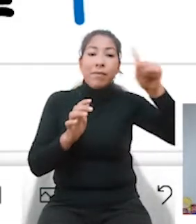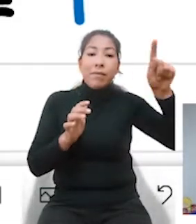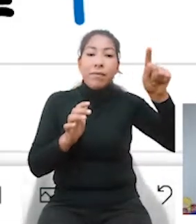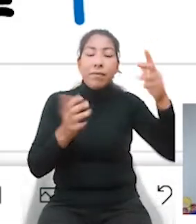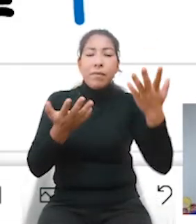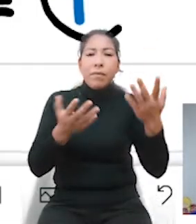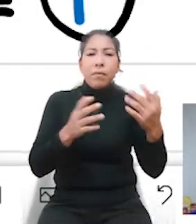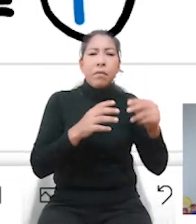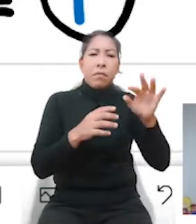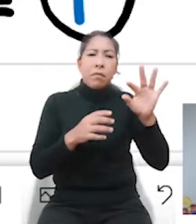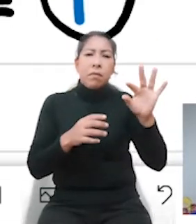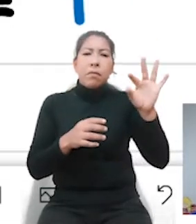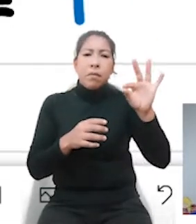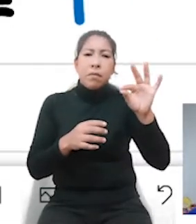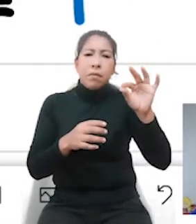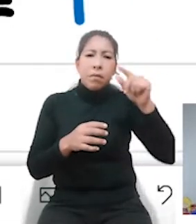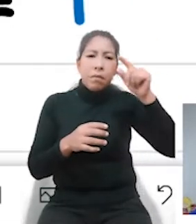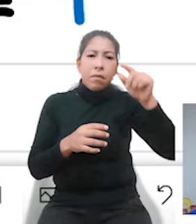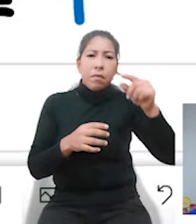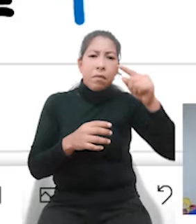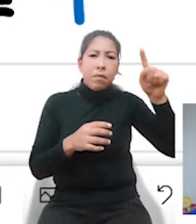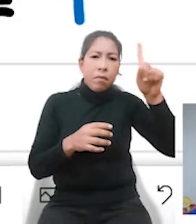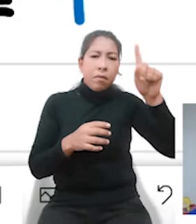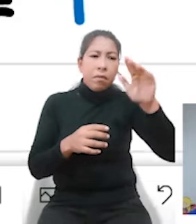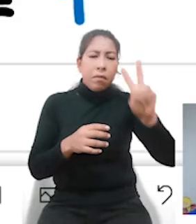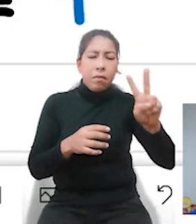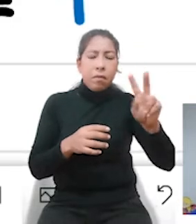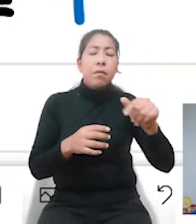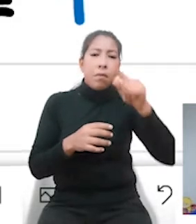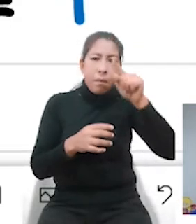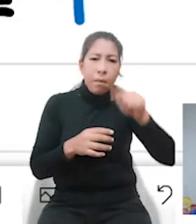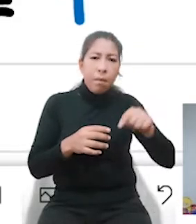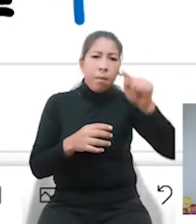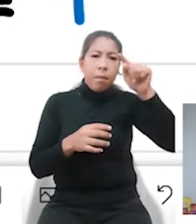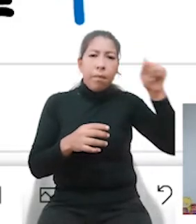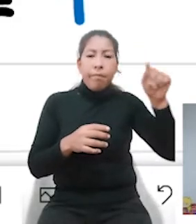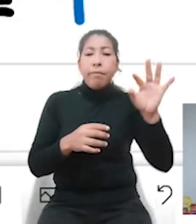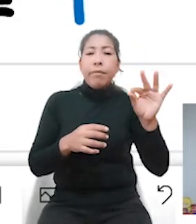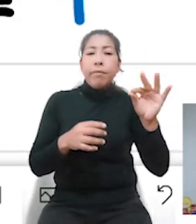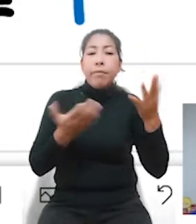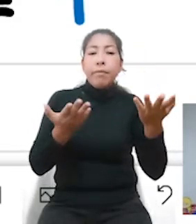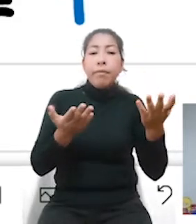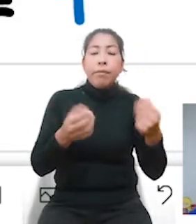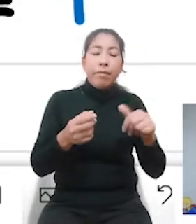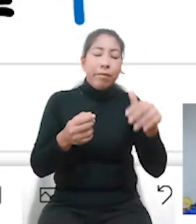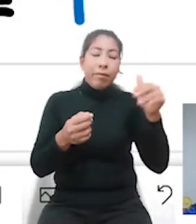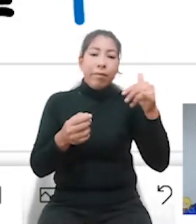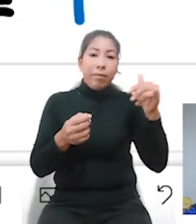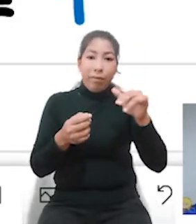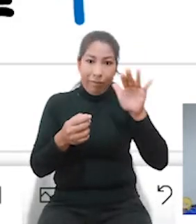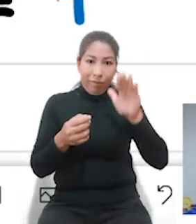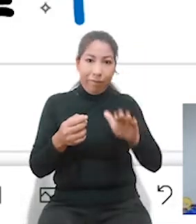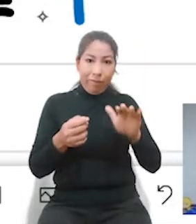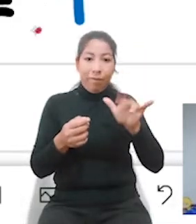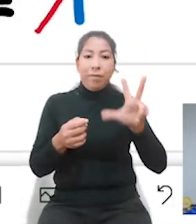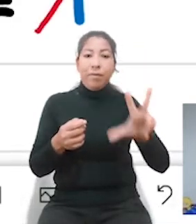Entonces, 9 elevado a 1/2 significa raíz cuadrada de 9. esta cantidad nos arroja un valor de 3.